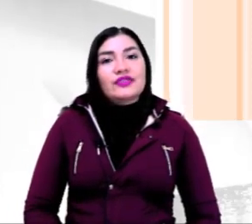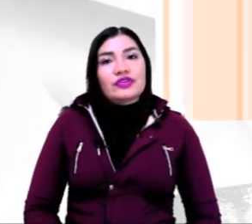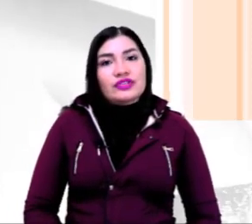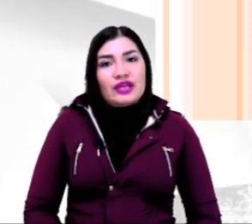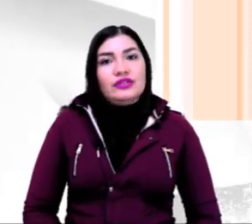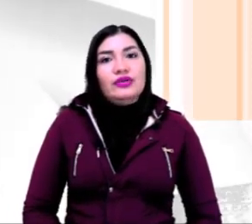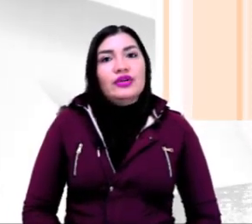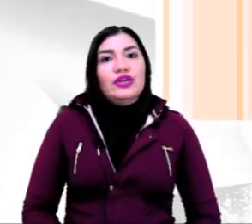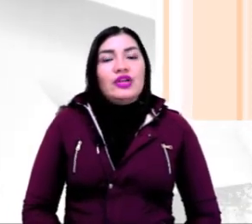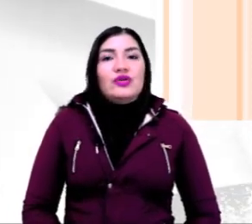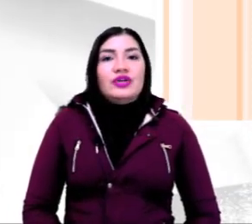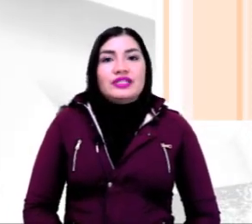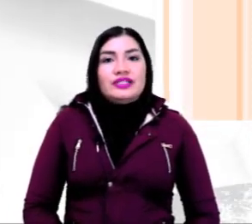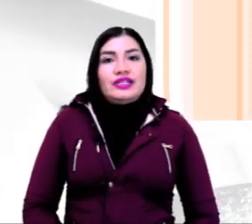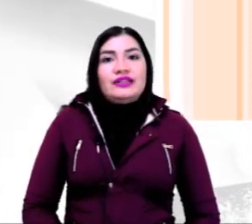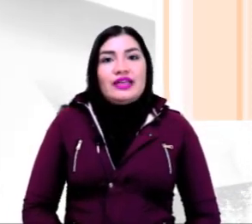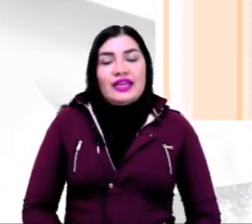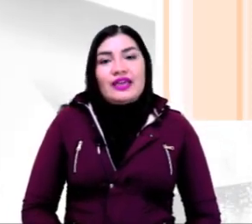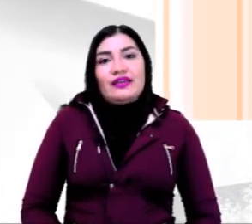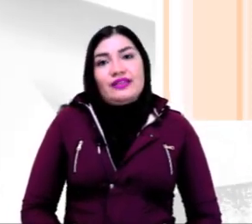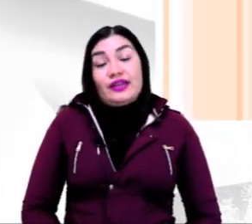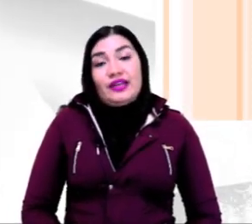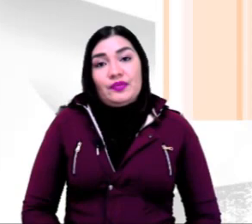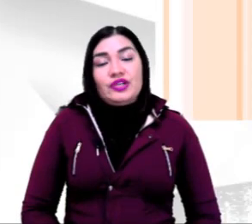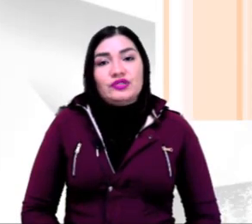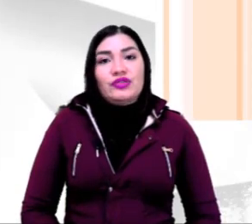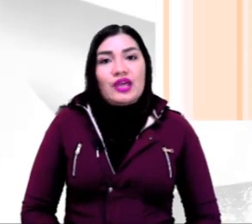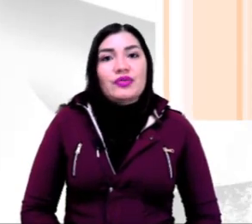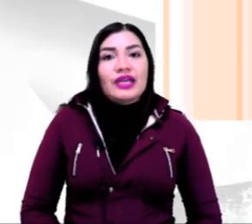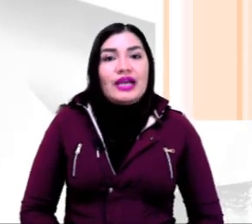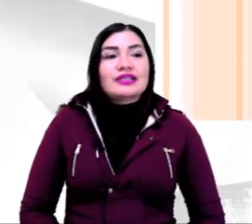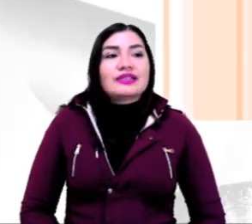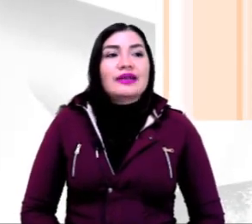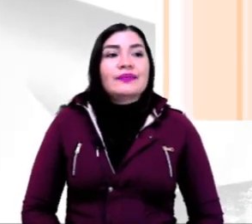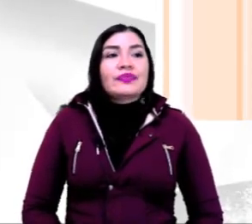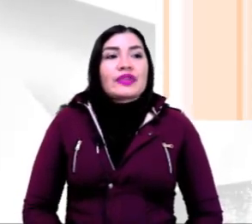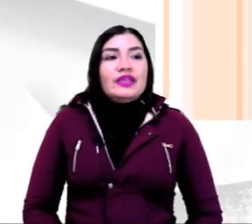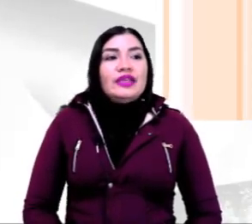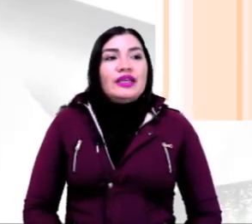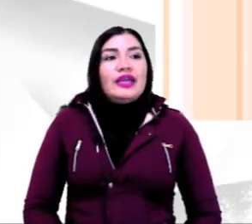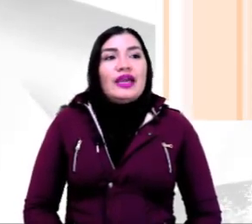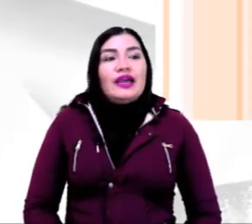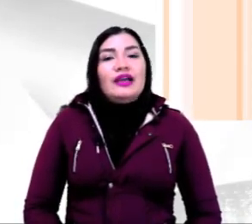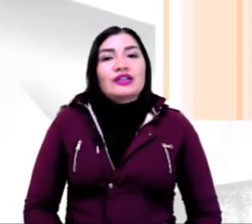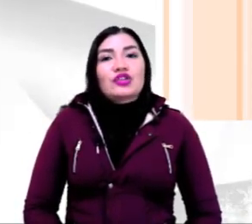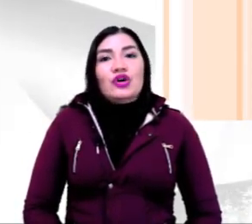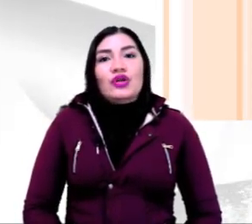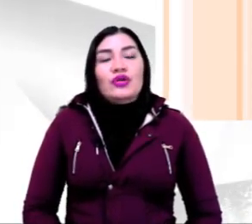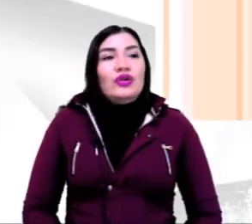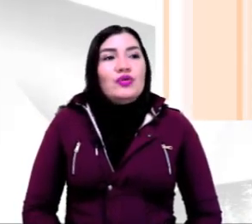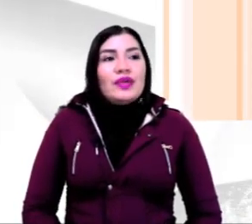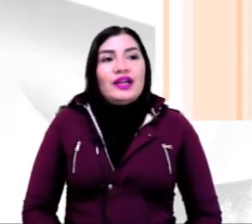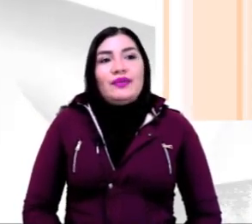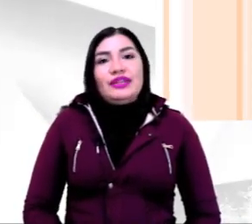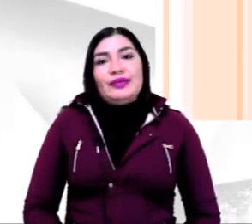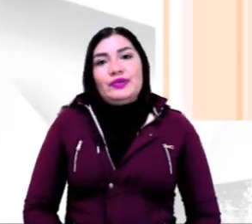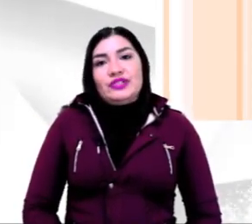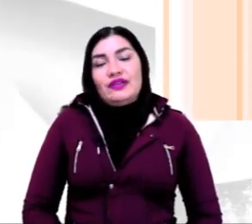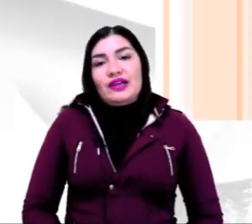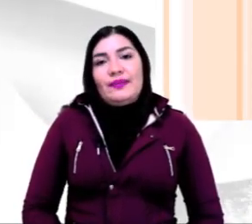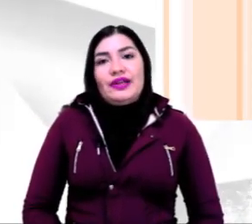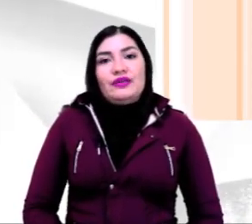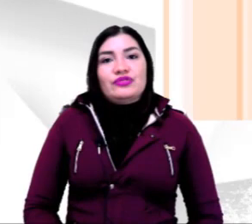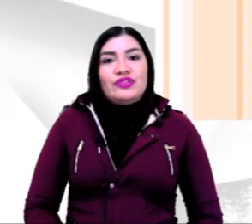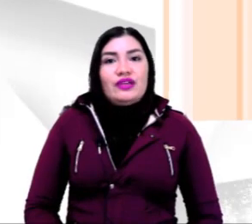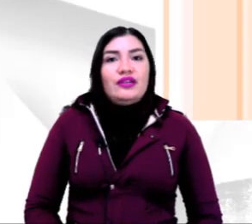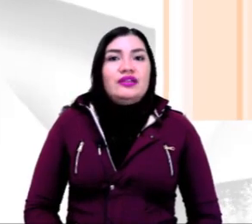sigan esforzando con esta estrategia de Te Queremos Estudiando en Casa y que hagan todo lo humanamente